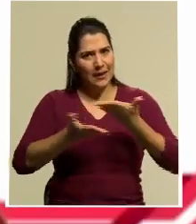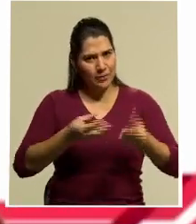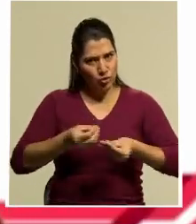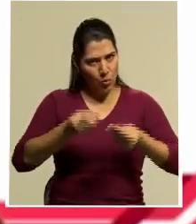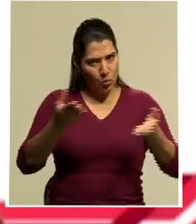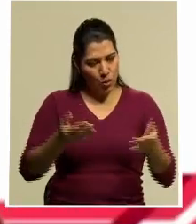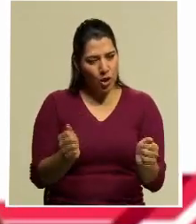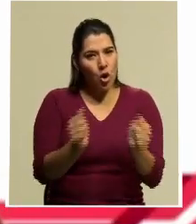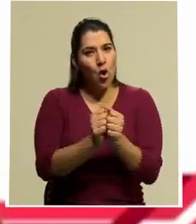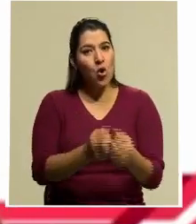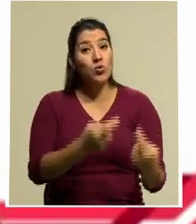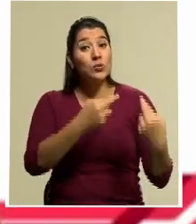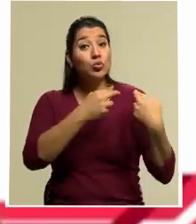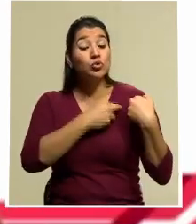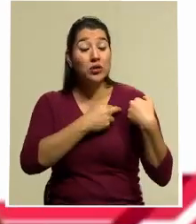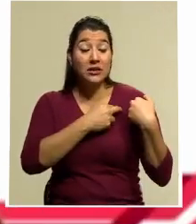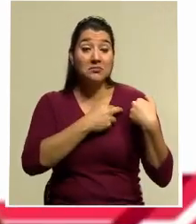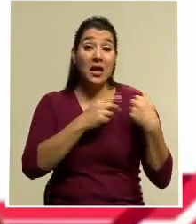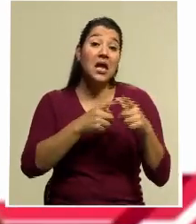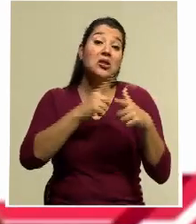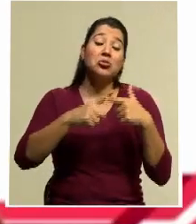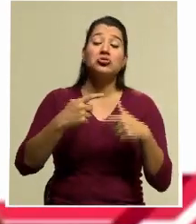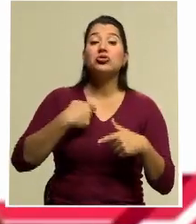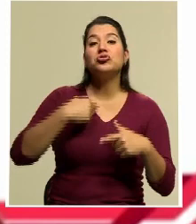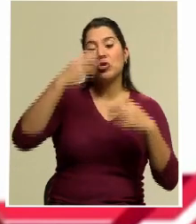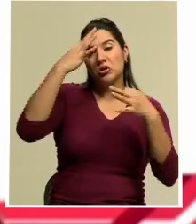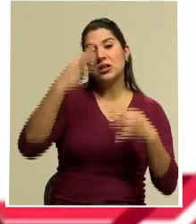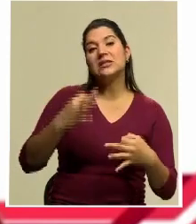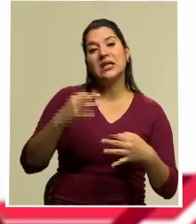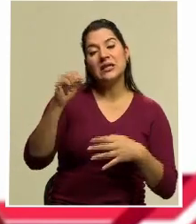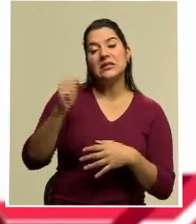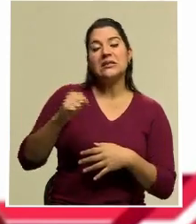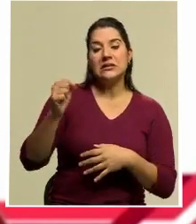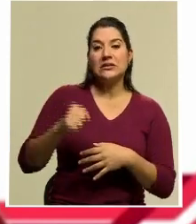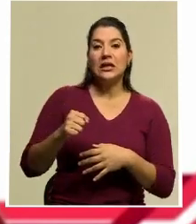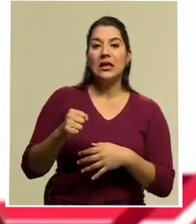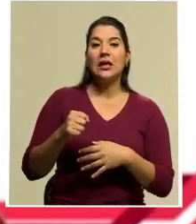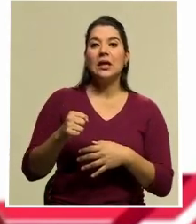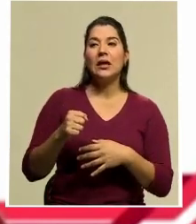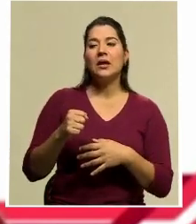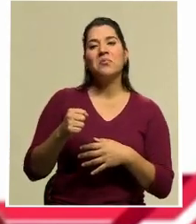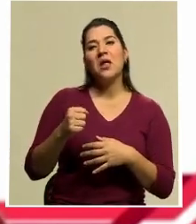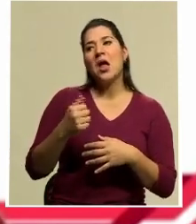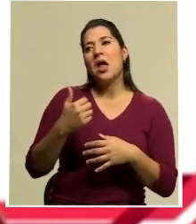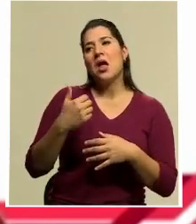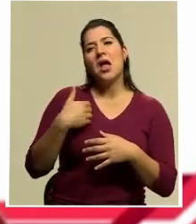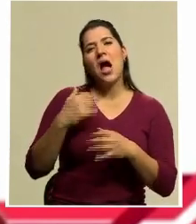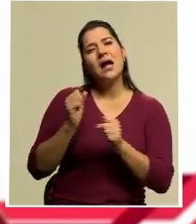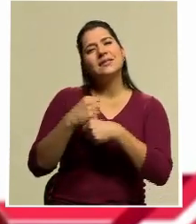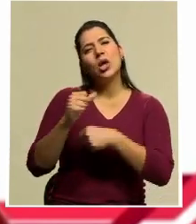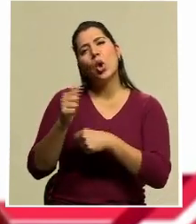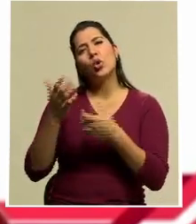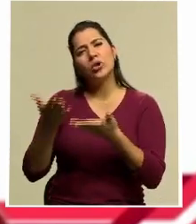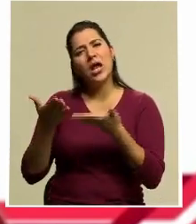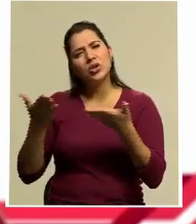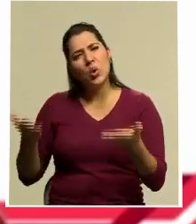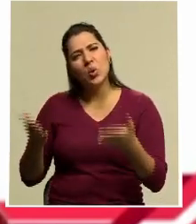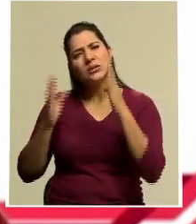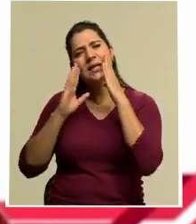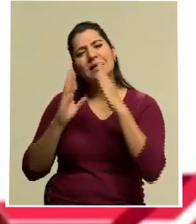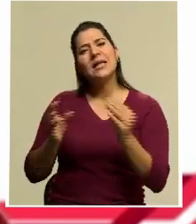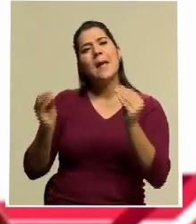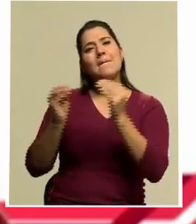responsabilidad en la administración, y decidí efectivamente tomar otro rumbo, dedicarme un poco más a la